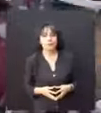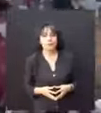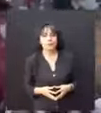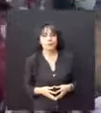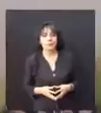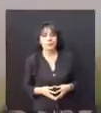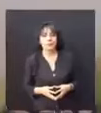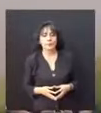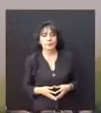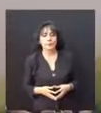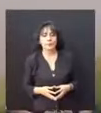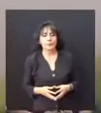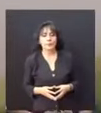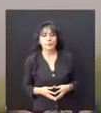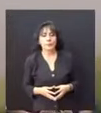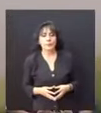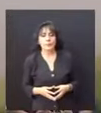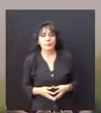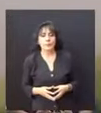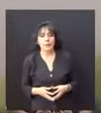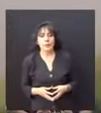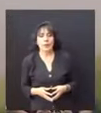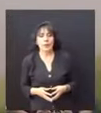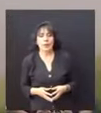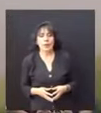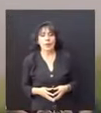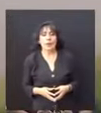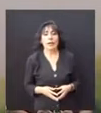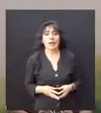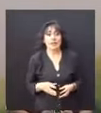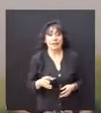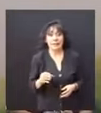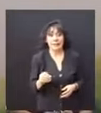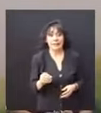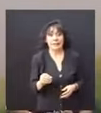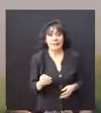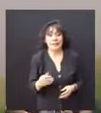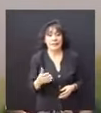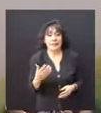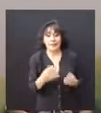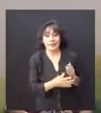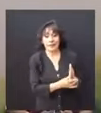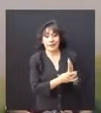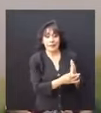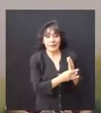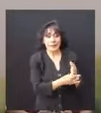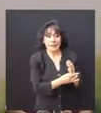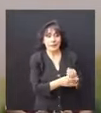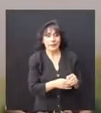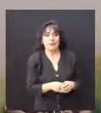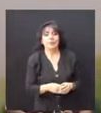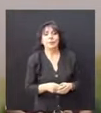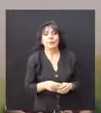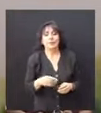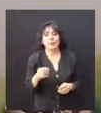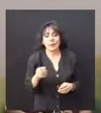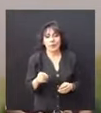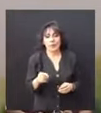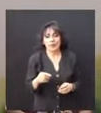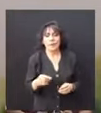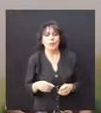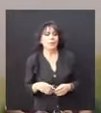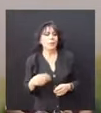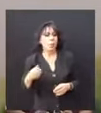Digo, no llego sola, llegamos con nuestras bisabuelas, nuestras